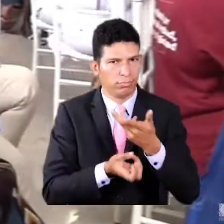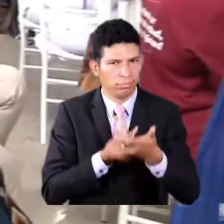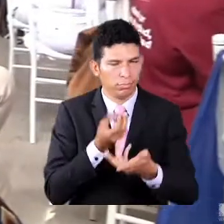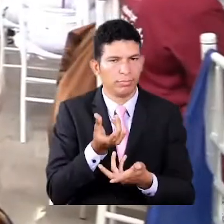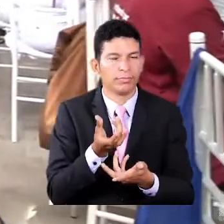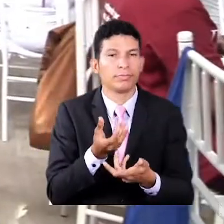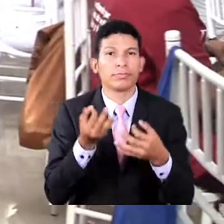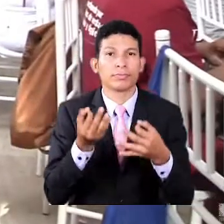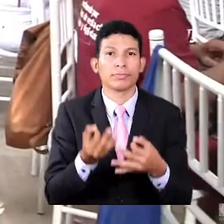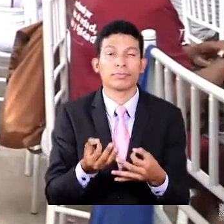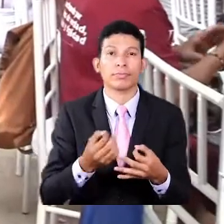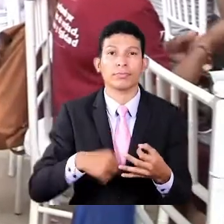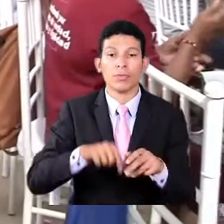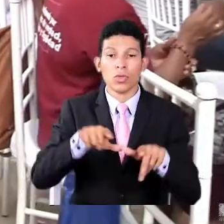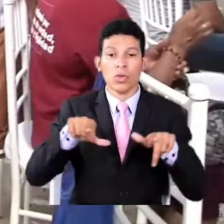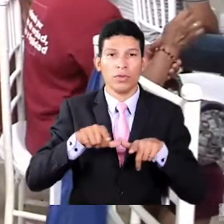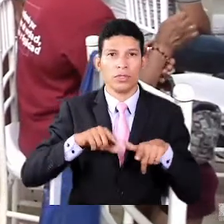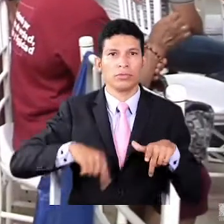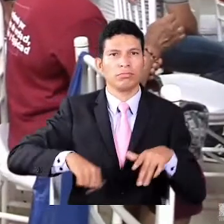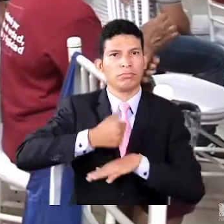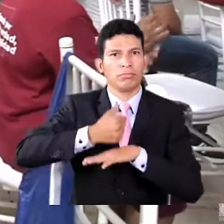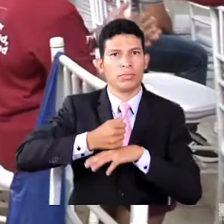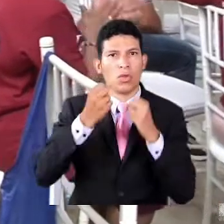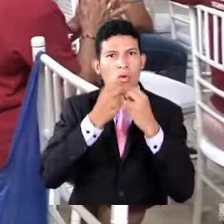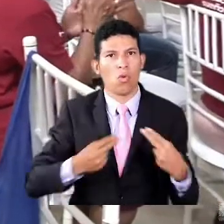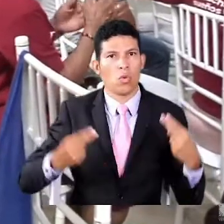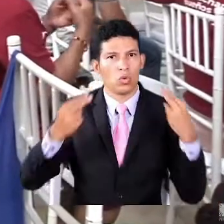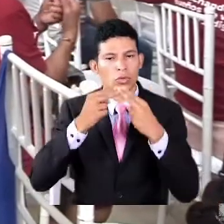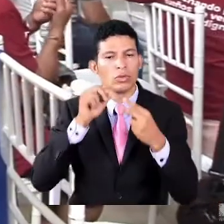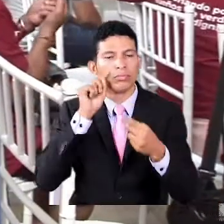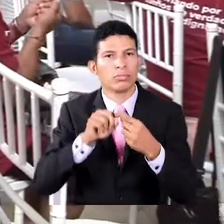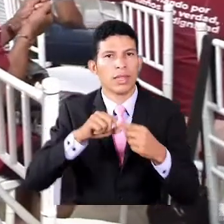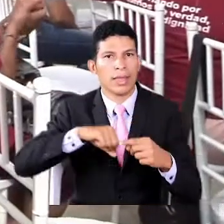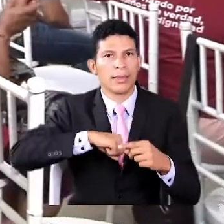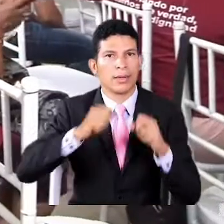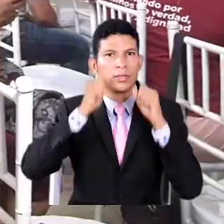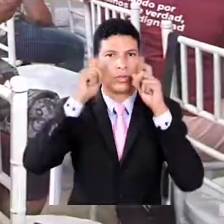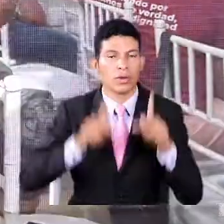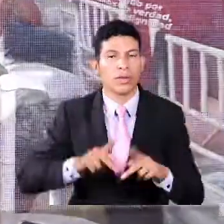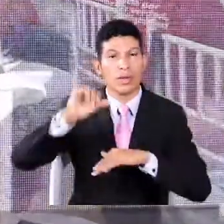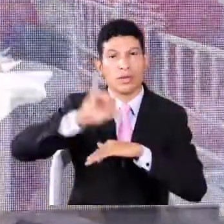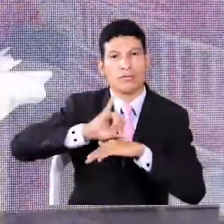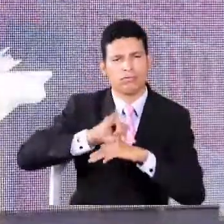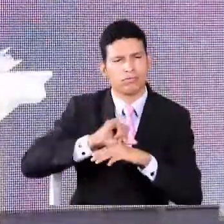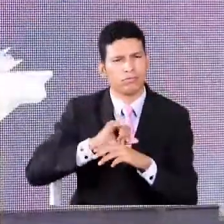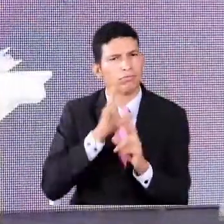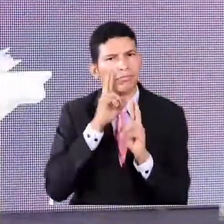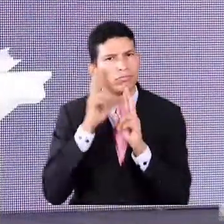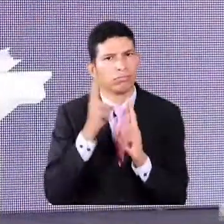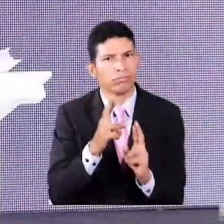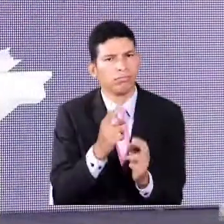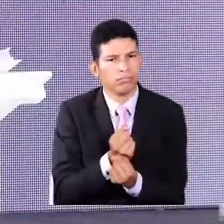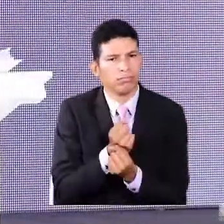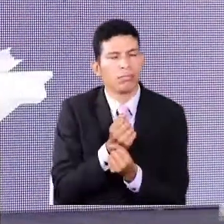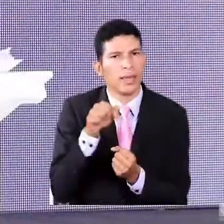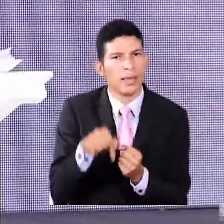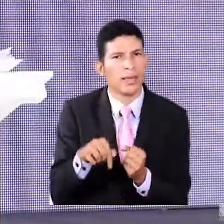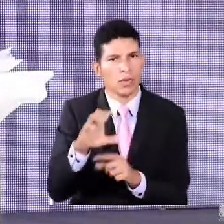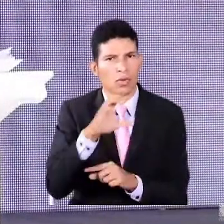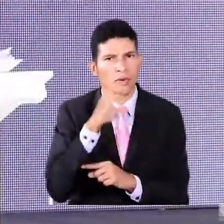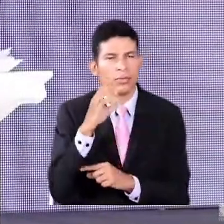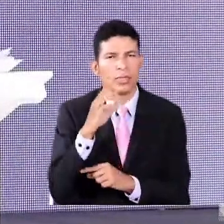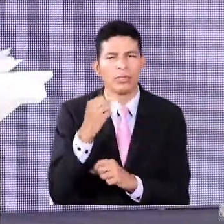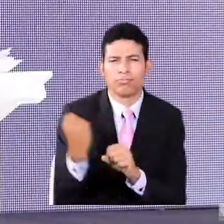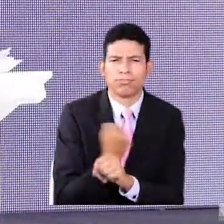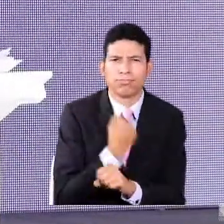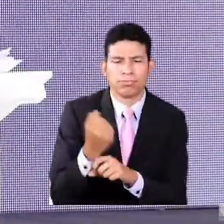la oficina del alto comisionado las naciones unidas para los derechos humanos es una institución querida y reconocida en nuestro país su labor